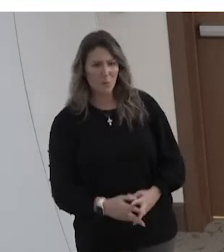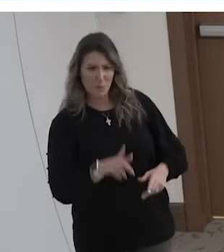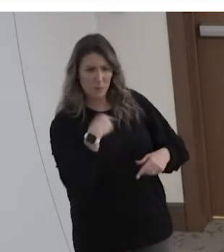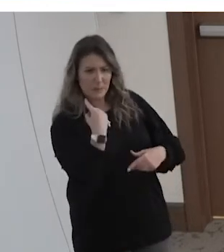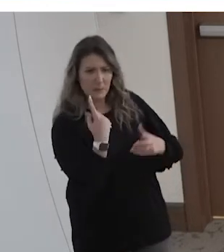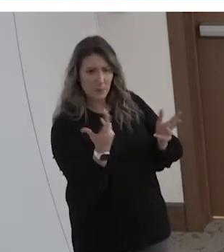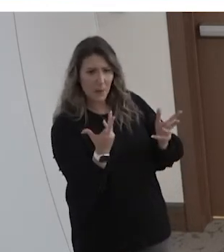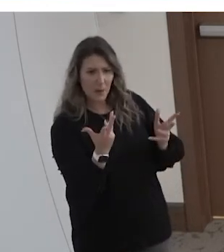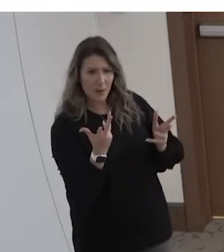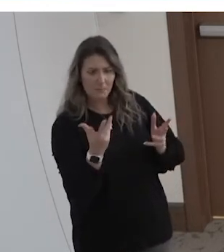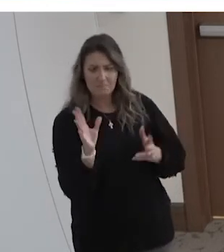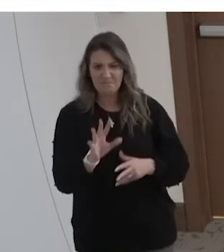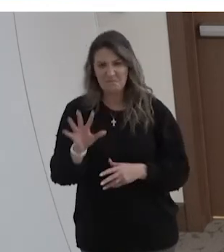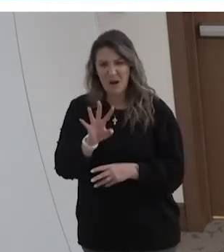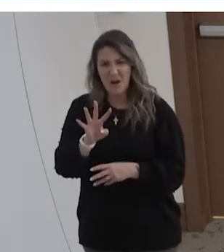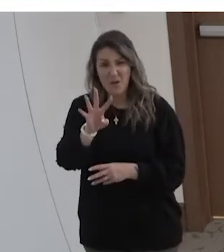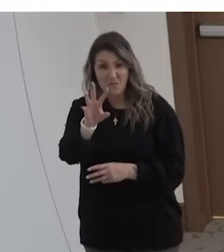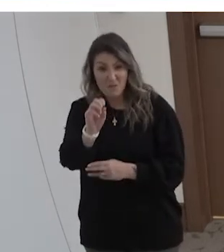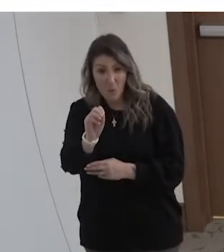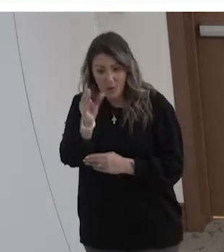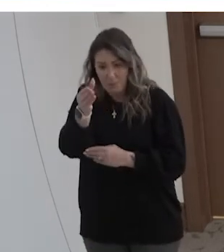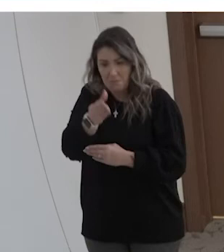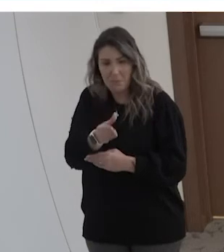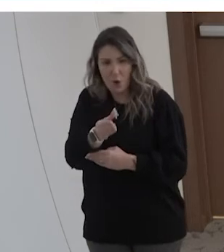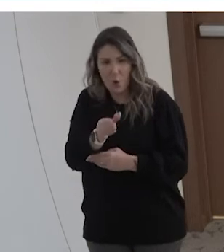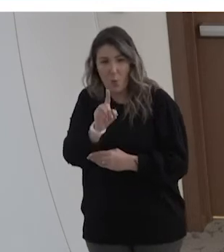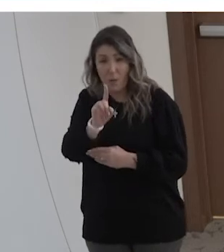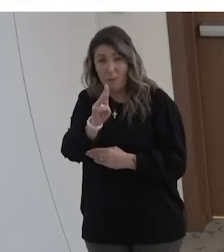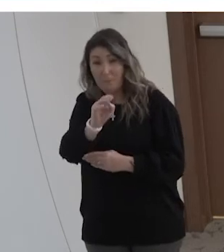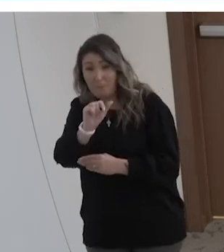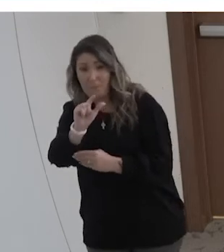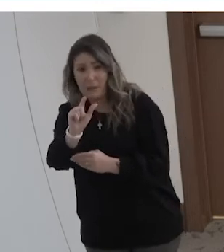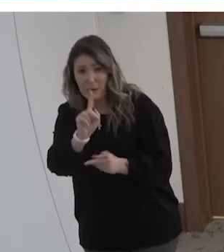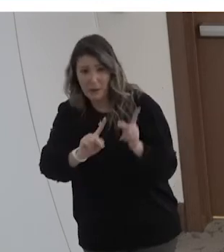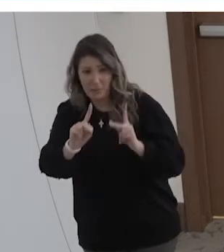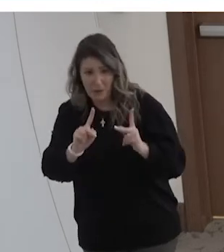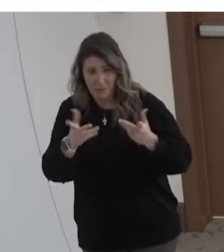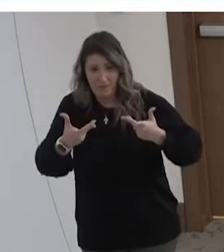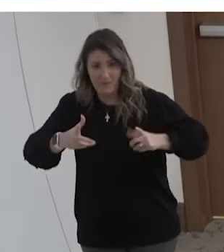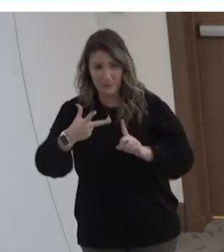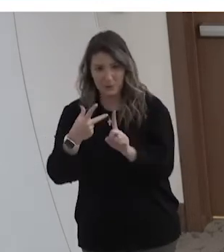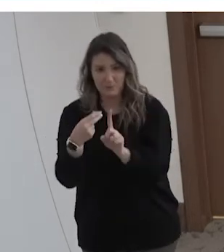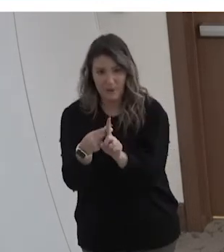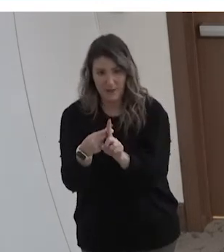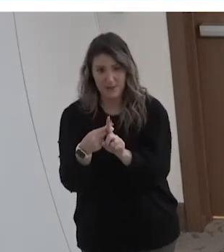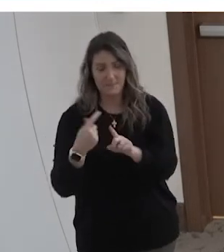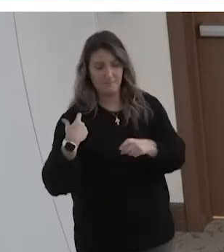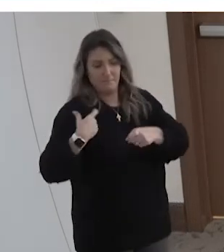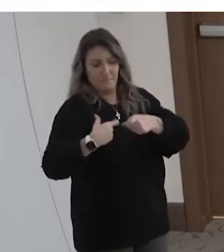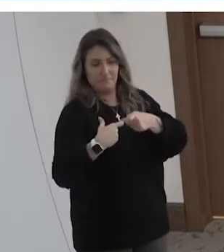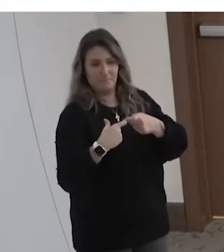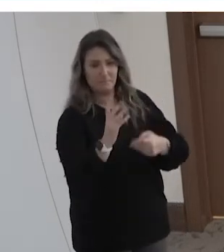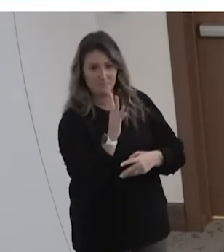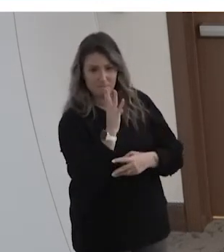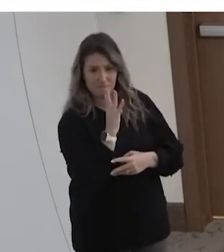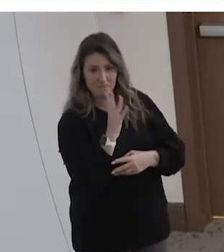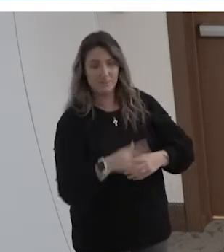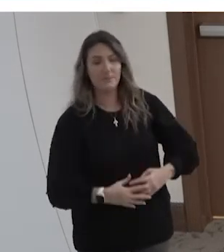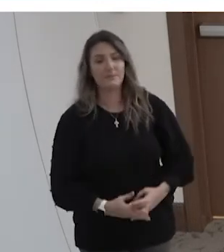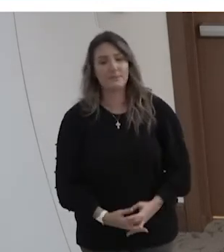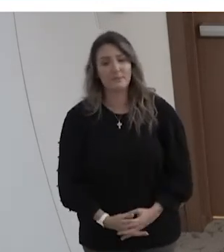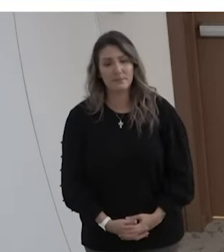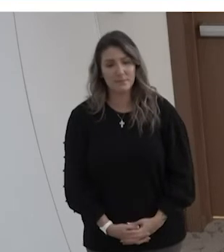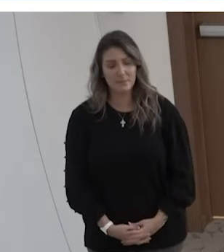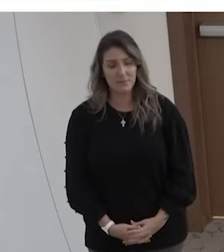About 40 per million people vaccinated. Ya, es de 40 en